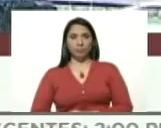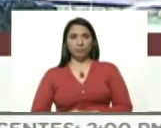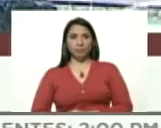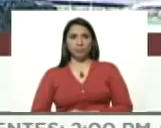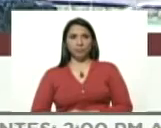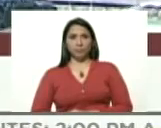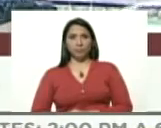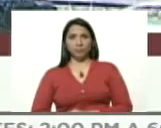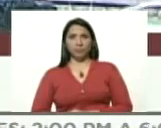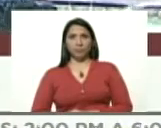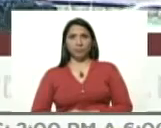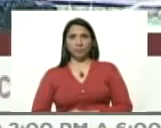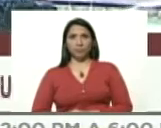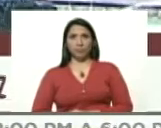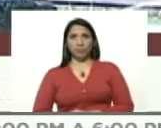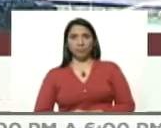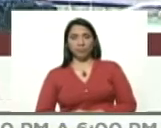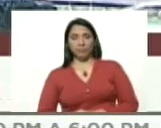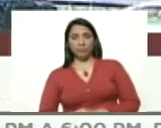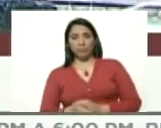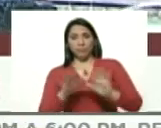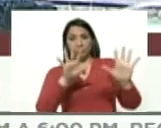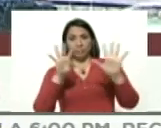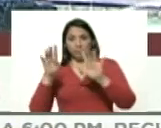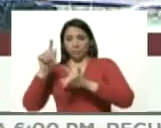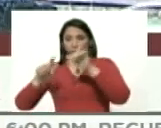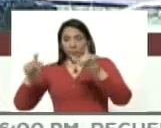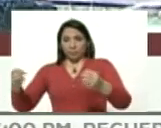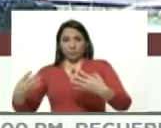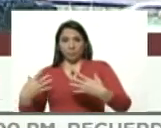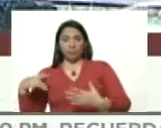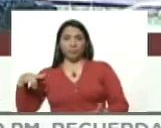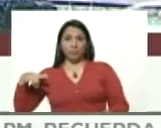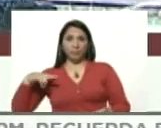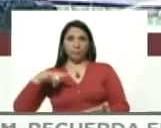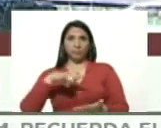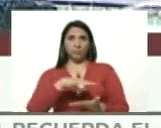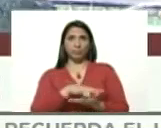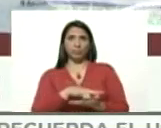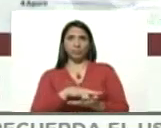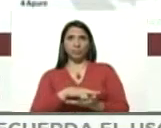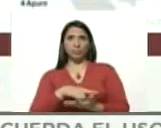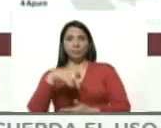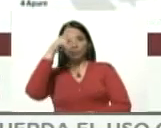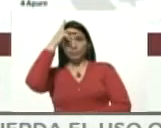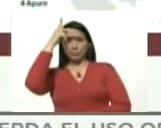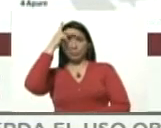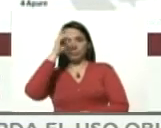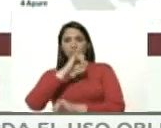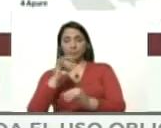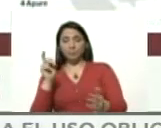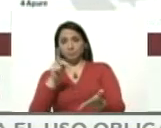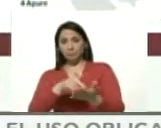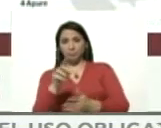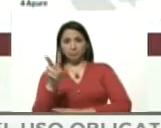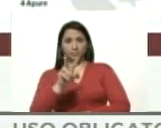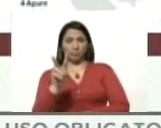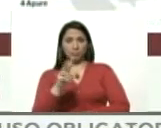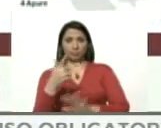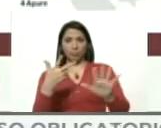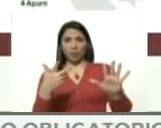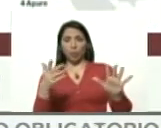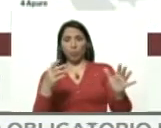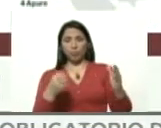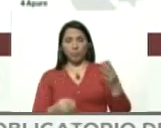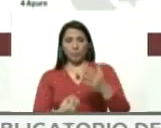Luego tenemos 19 casos del vuelo procedente de Perú que llegó a Venezuela el 8 de